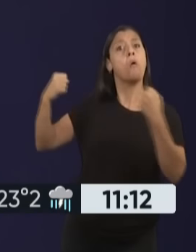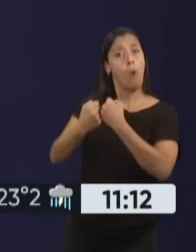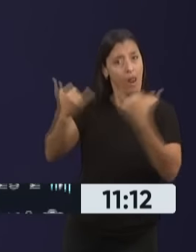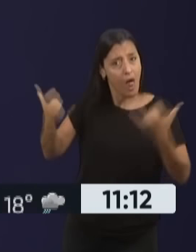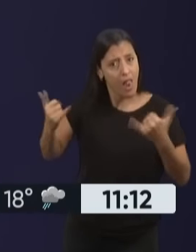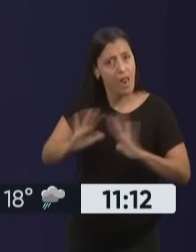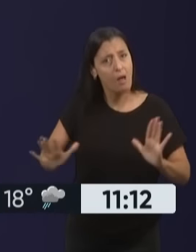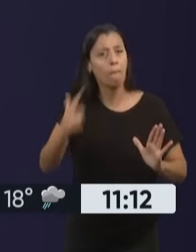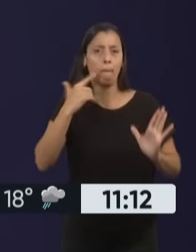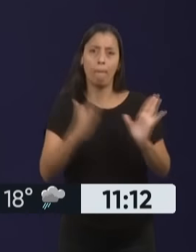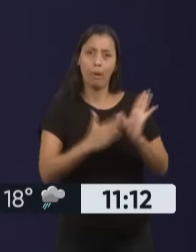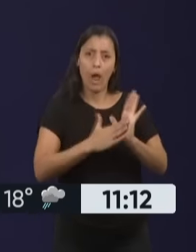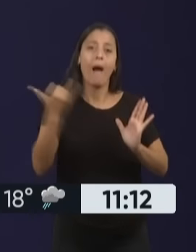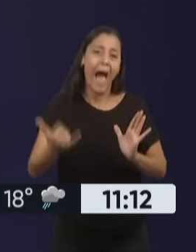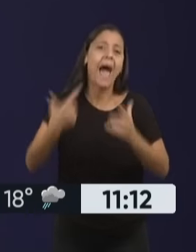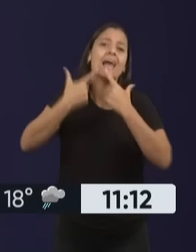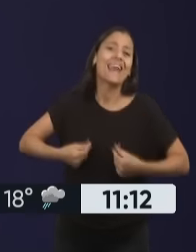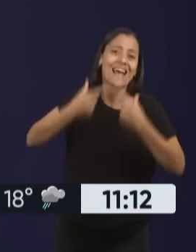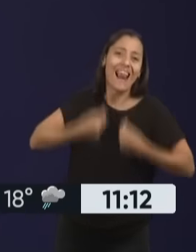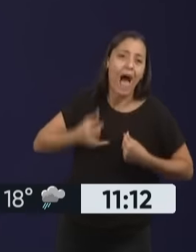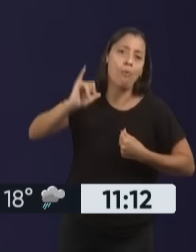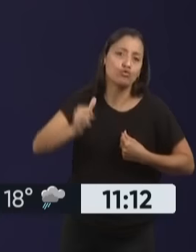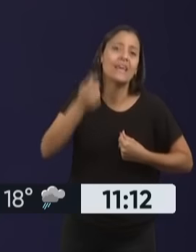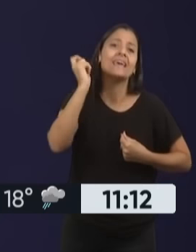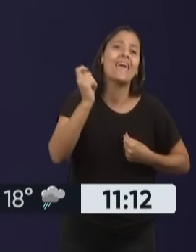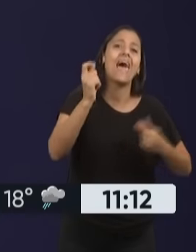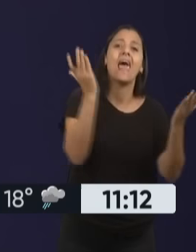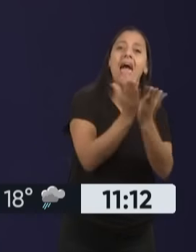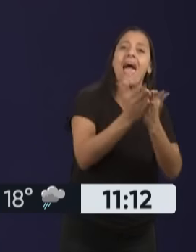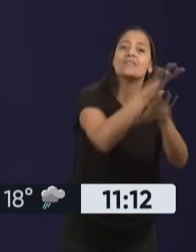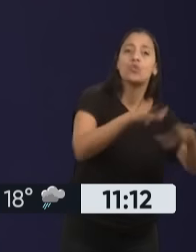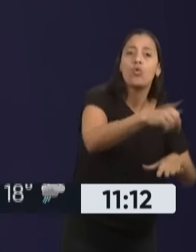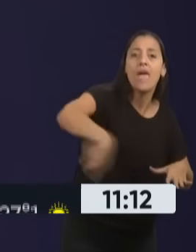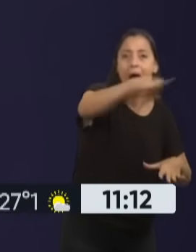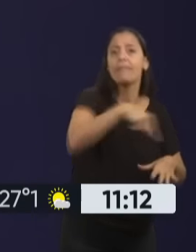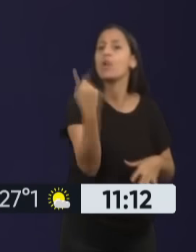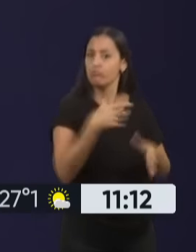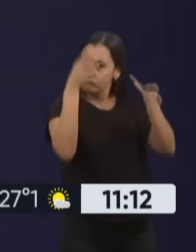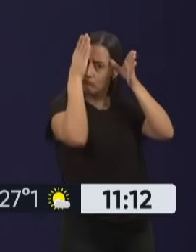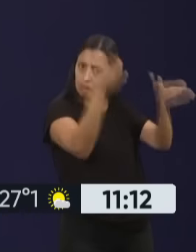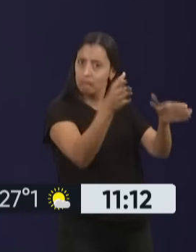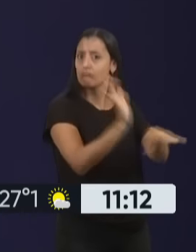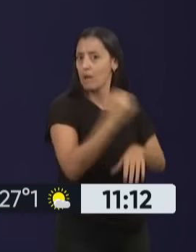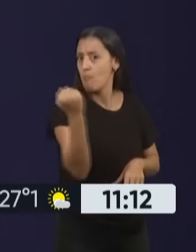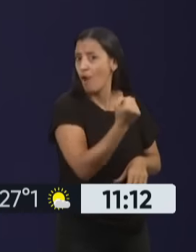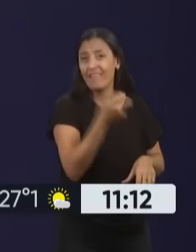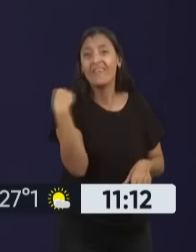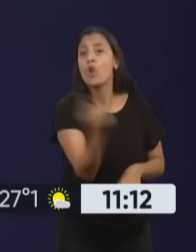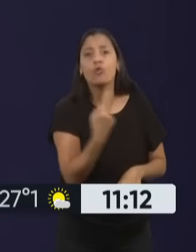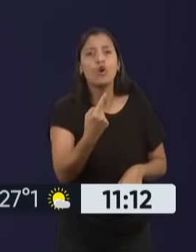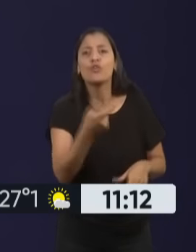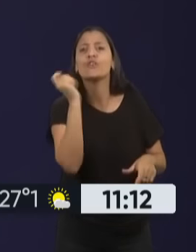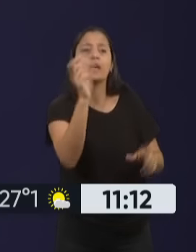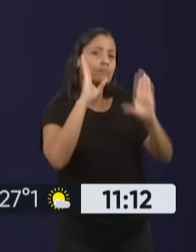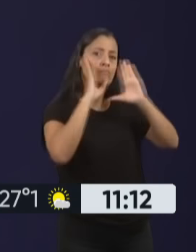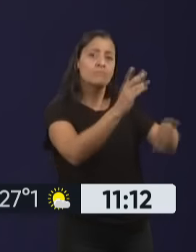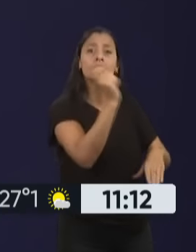Más allá del reclamo Genuino que puedan tener los estudiantes que es a qui nosotros nos debemos nosotros solo nos debemos a los estudiantes y